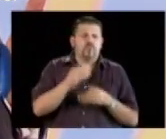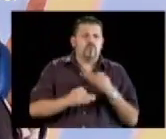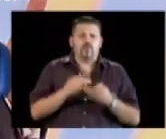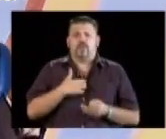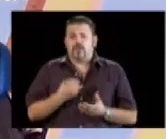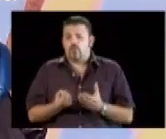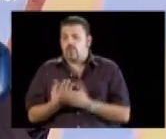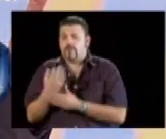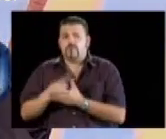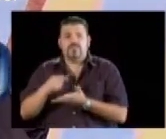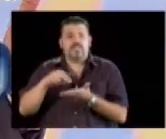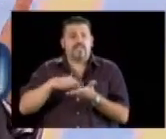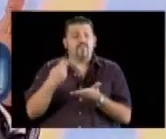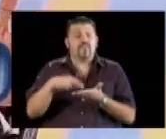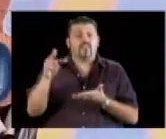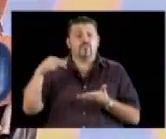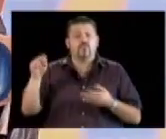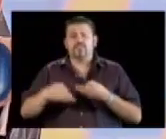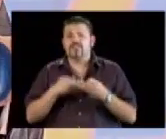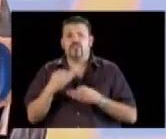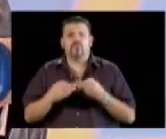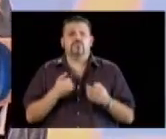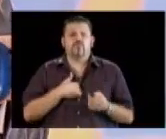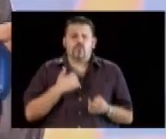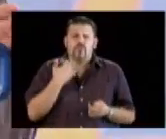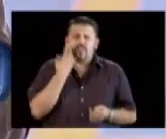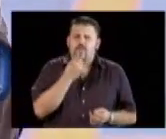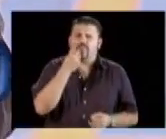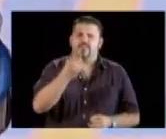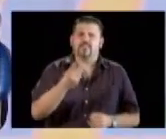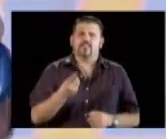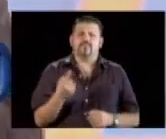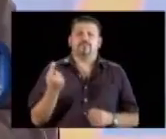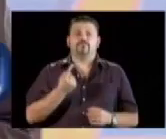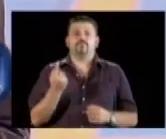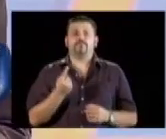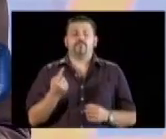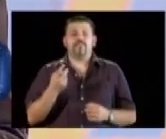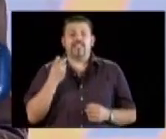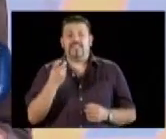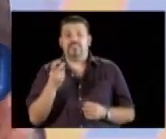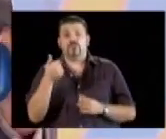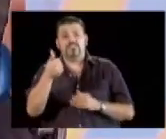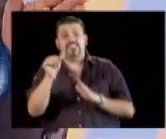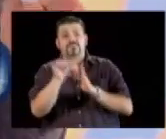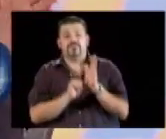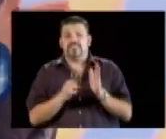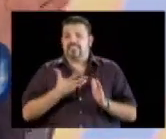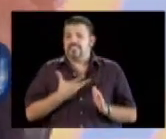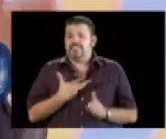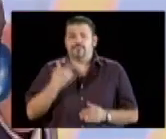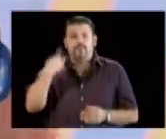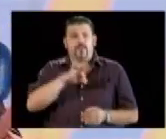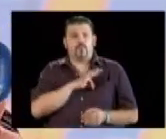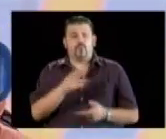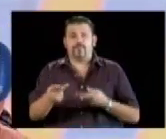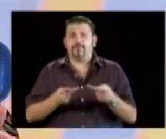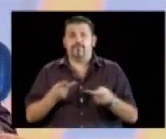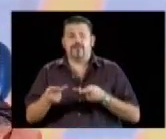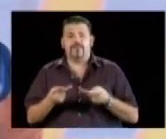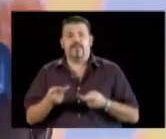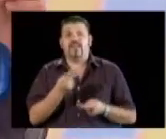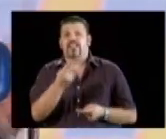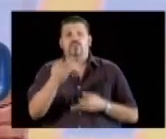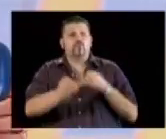nuevas calificaciones para ir a la escuela y les quiero decir que tiene estos 6 meses para preparar a toda su gente para las nuevas